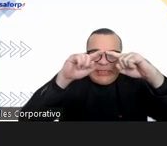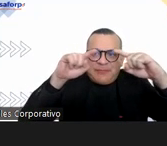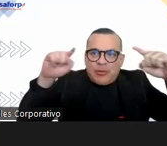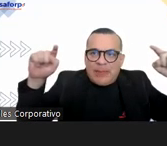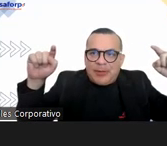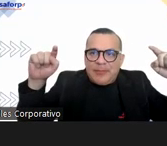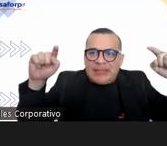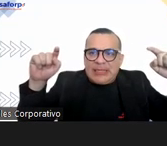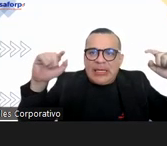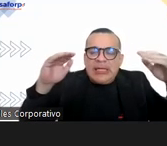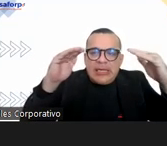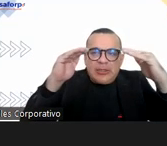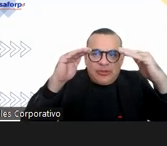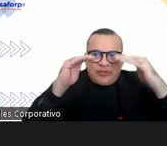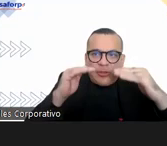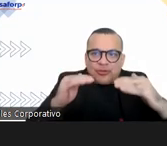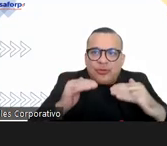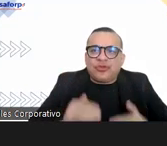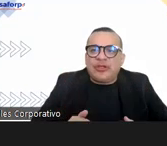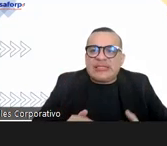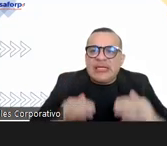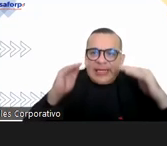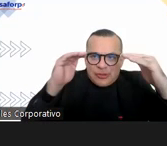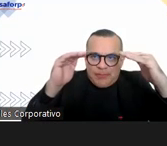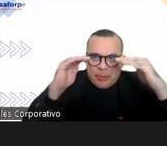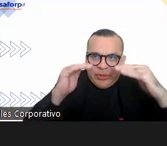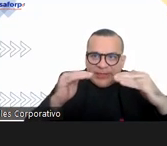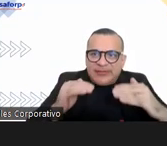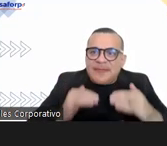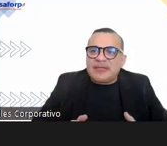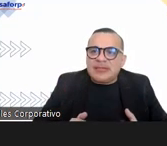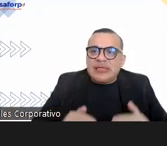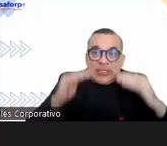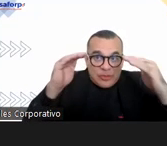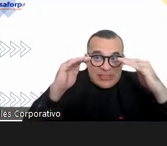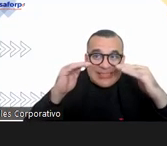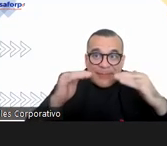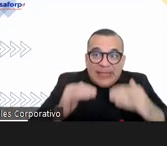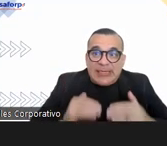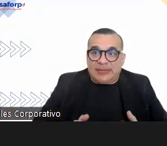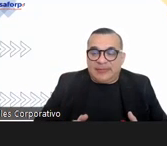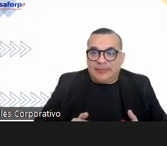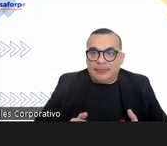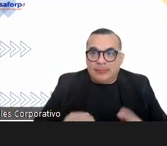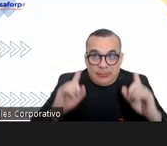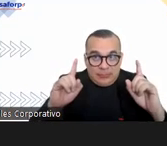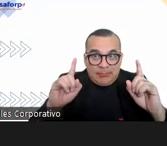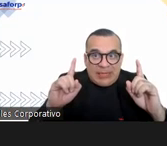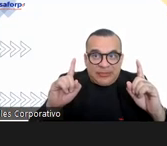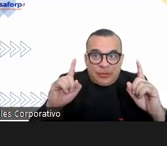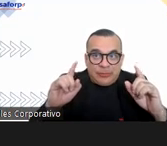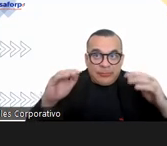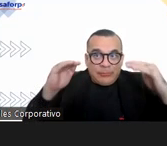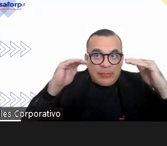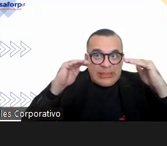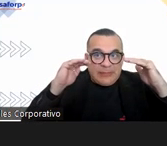es identifico la problemática y doy 5 soluciones que son progresivas y son sistemáticas. Plan